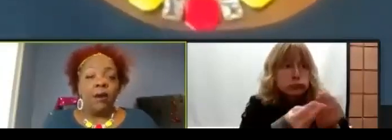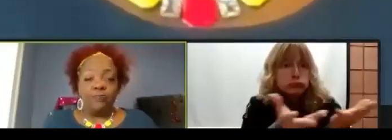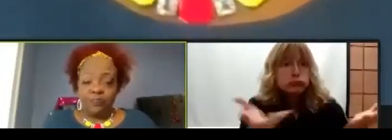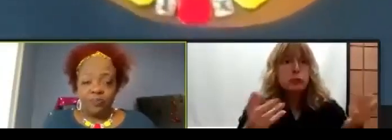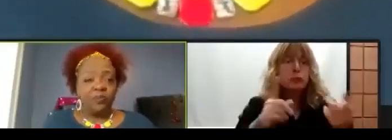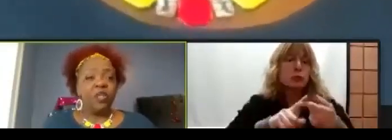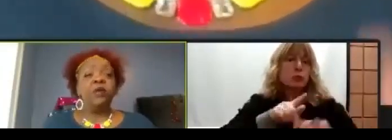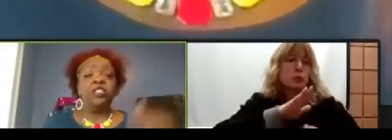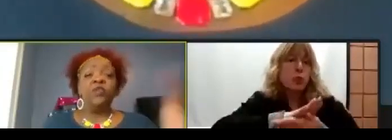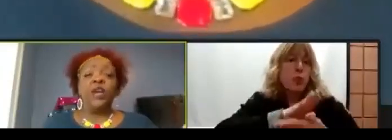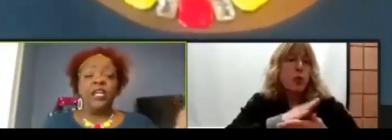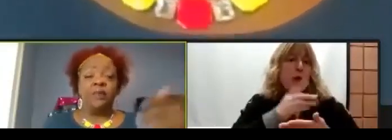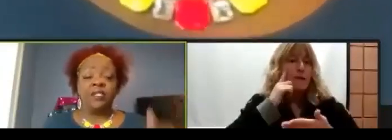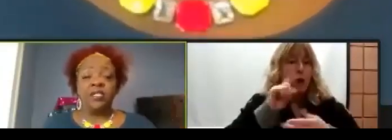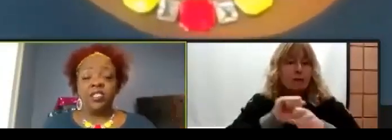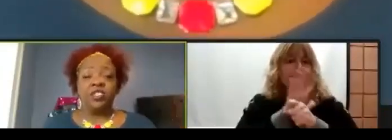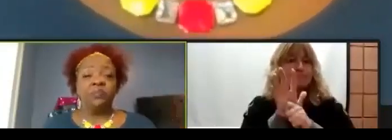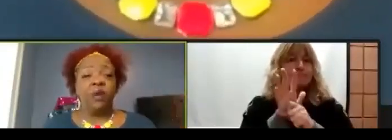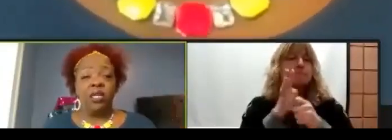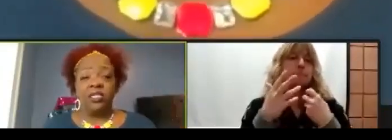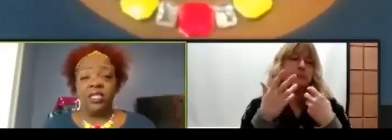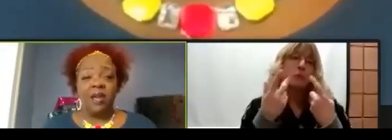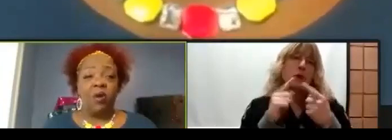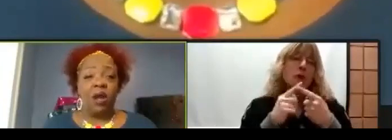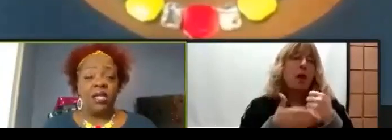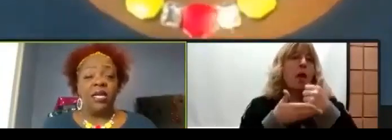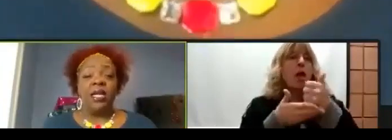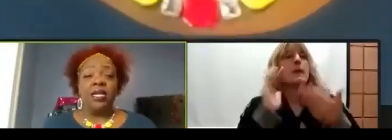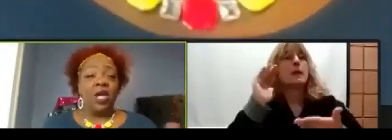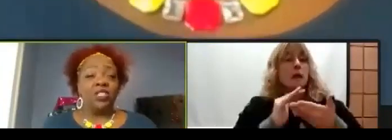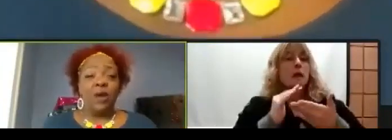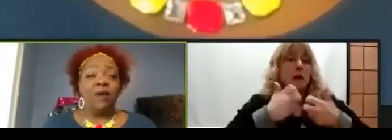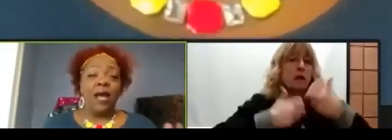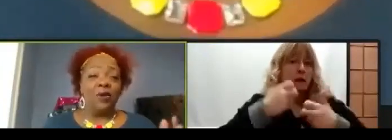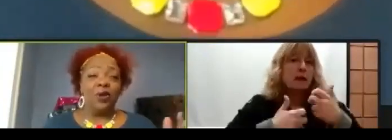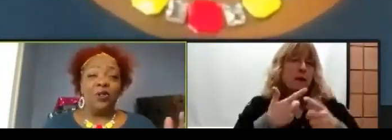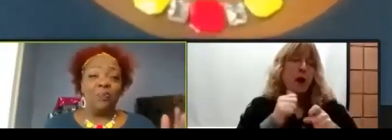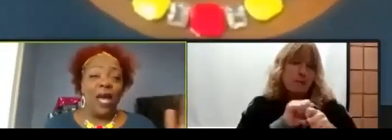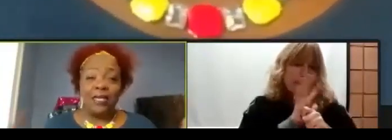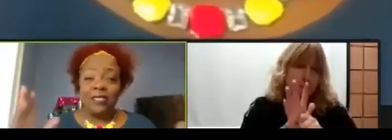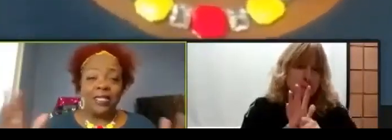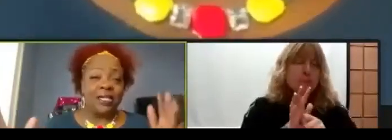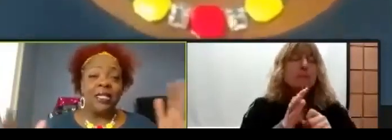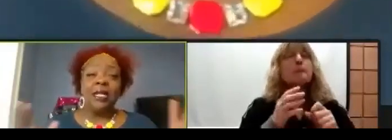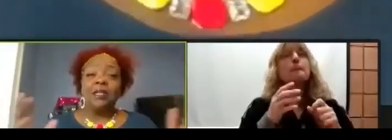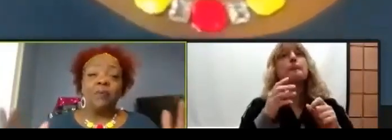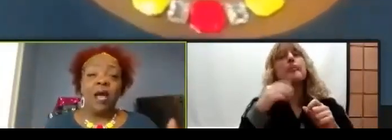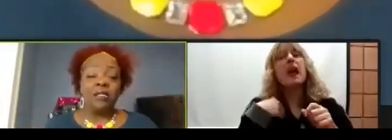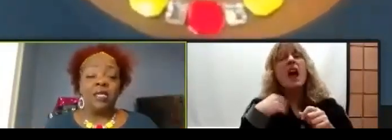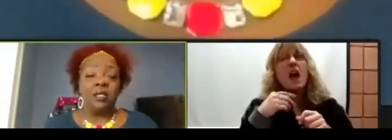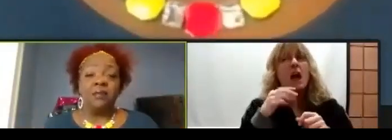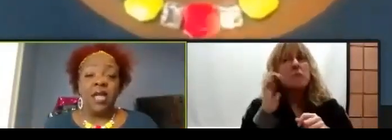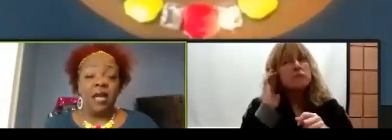es algo chistoso estuve escuchando al señor llamó como estaba hablando del proceso y los políticos